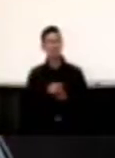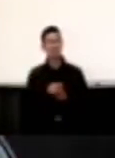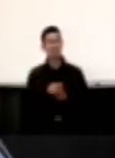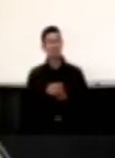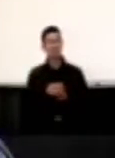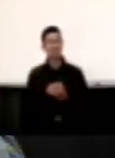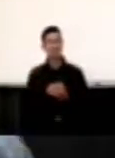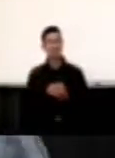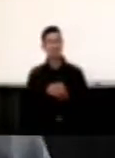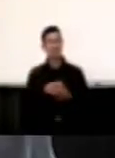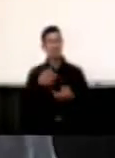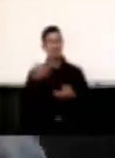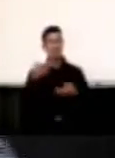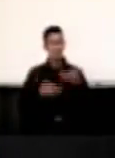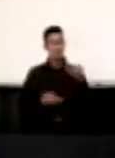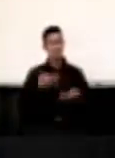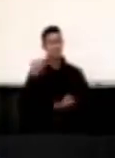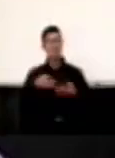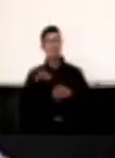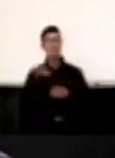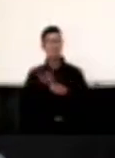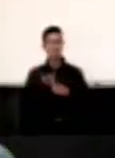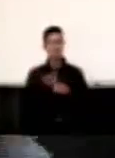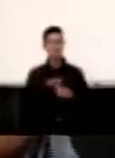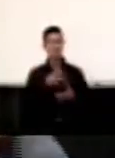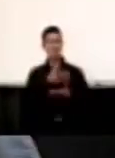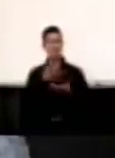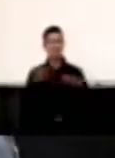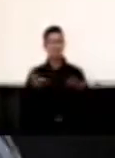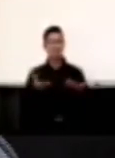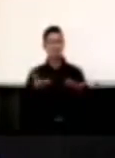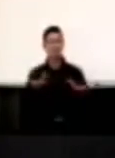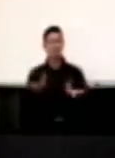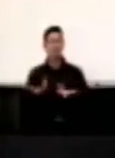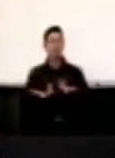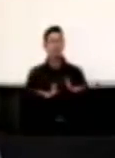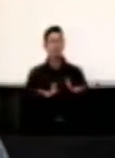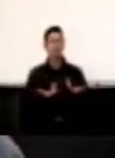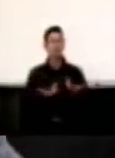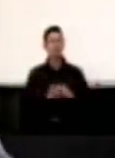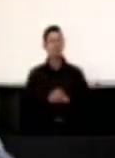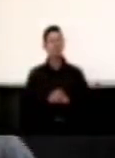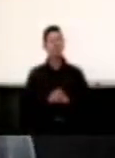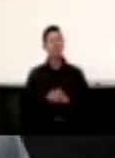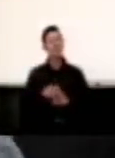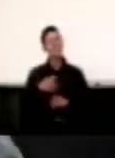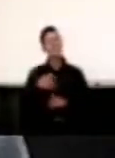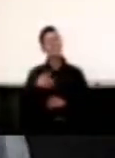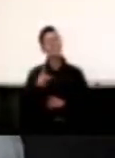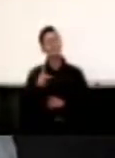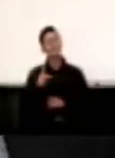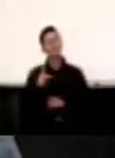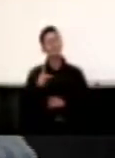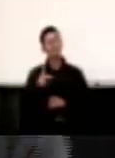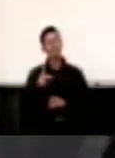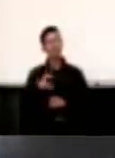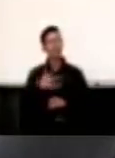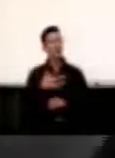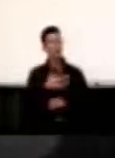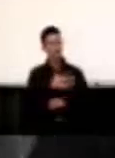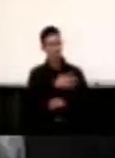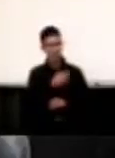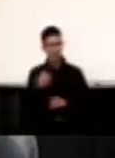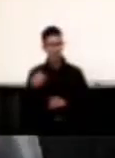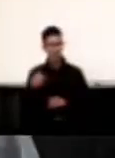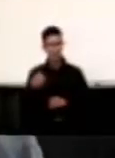electoral, y eso es otra cosa. Y sin embargo, lo que los autores muestran es que el sistema de partidos mexicano ha